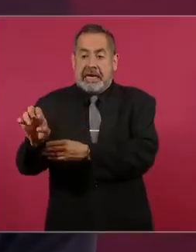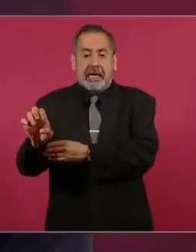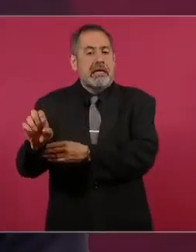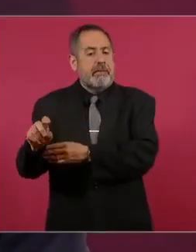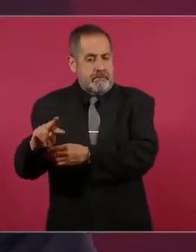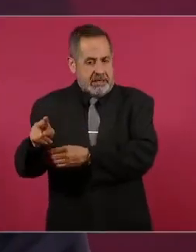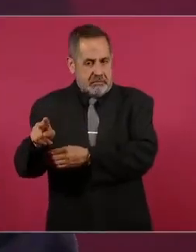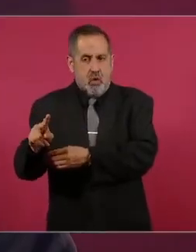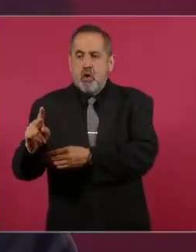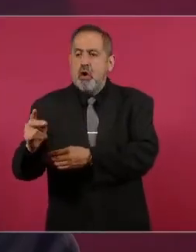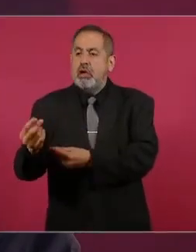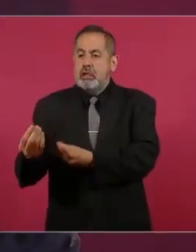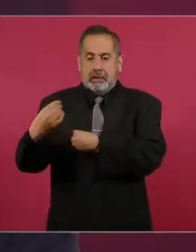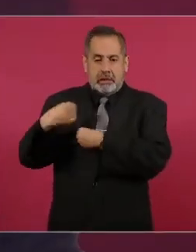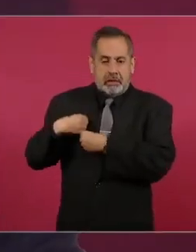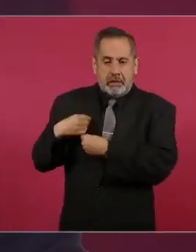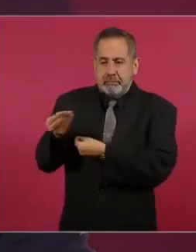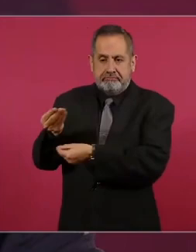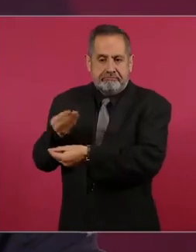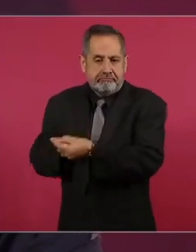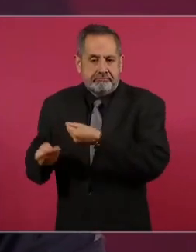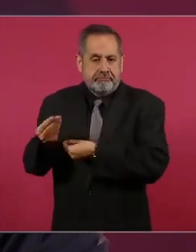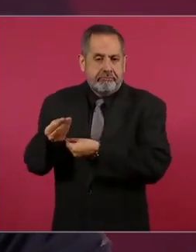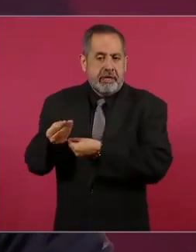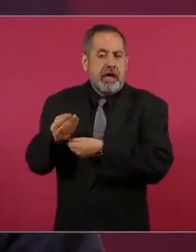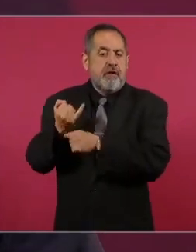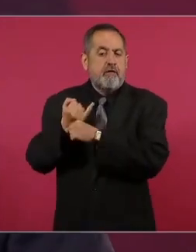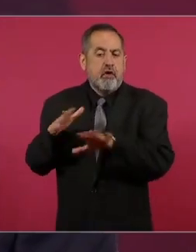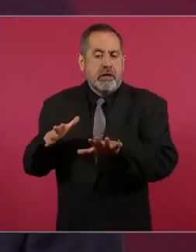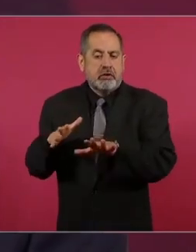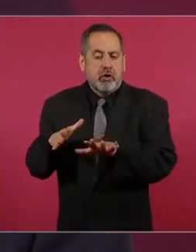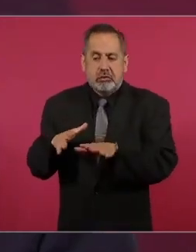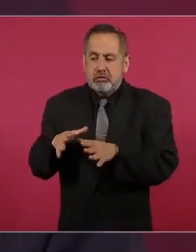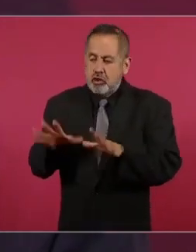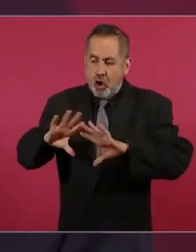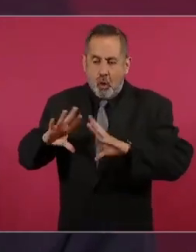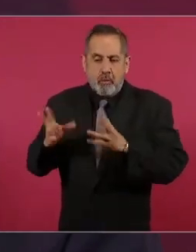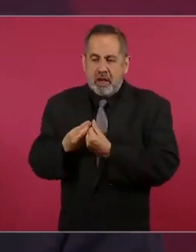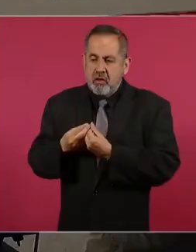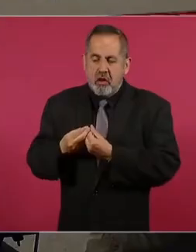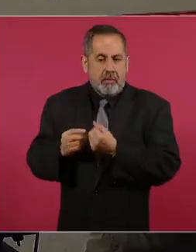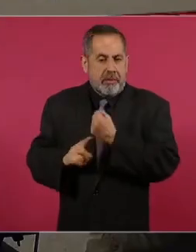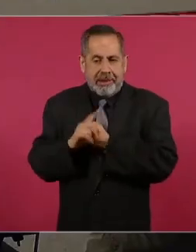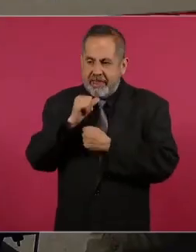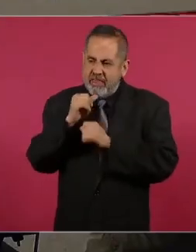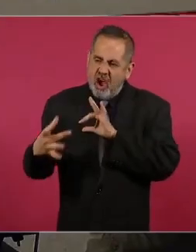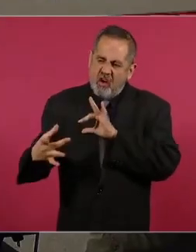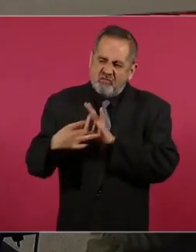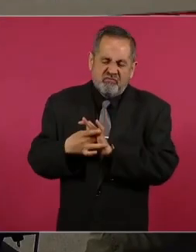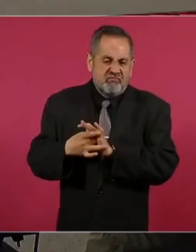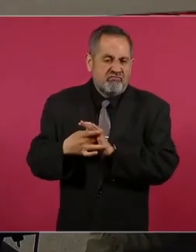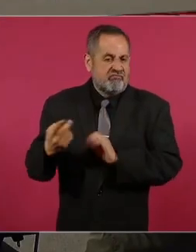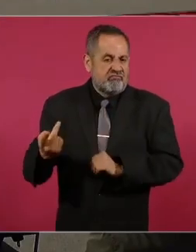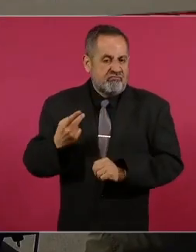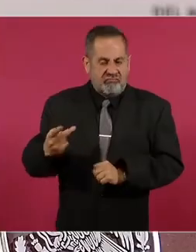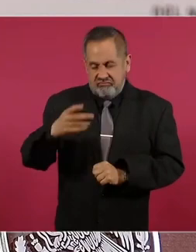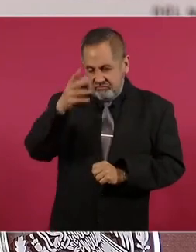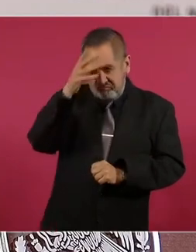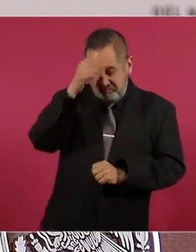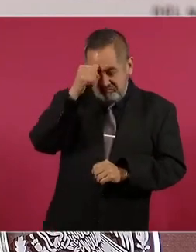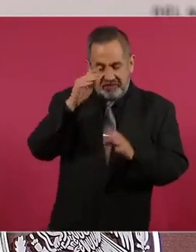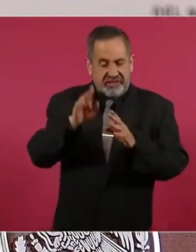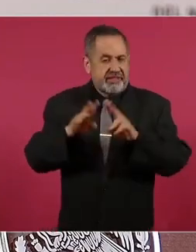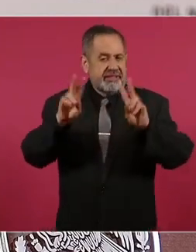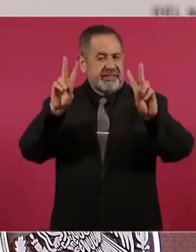electoral hacia la UIF corra sin ningún obstáculo y sin ningún problema. Hay un acuerdo completo sobre